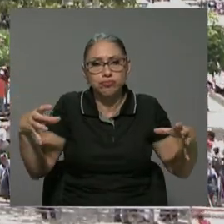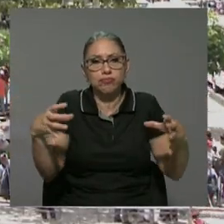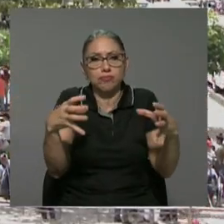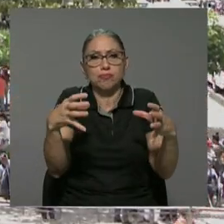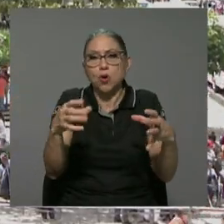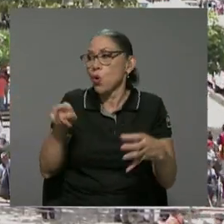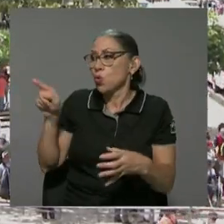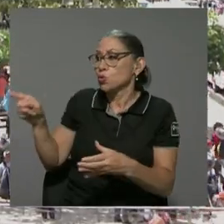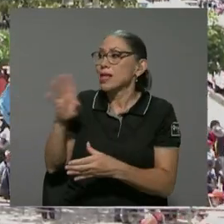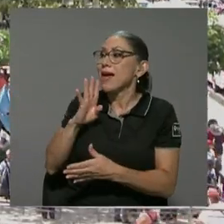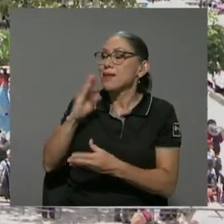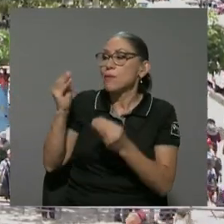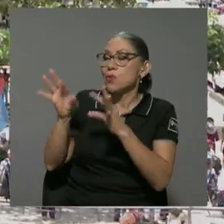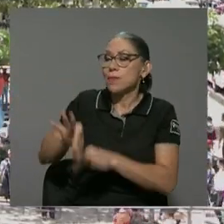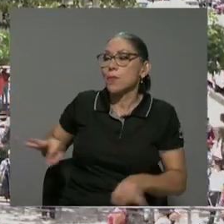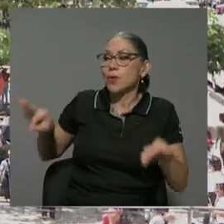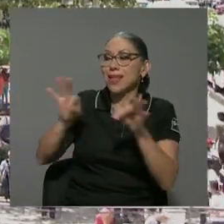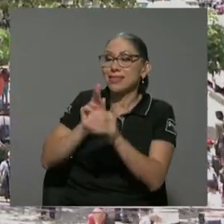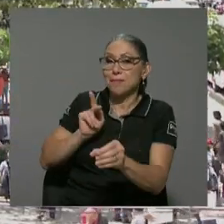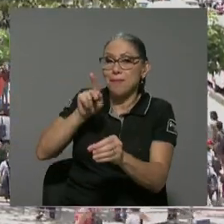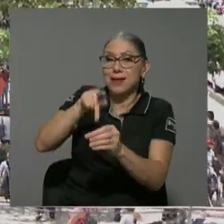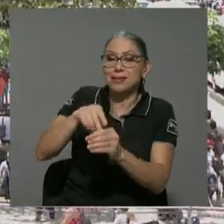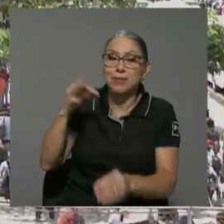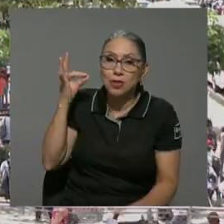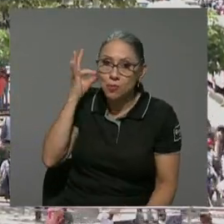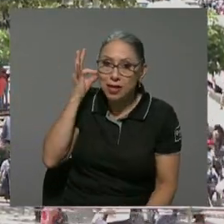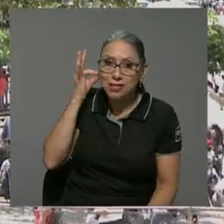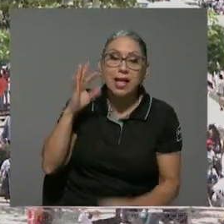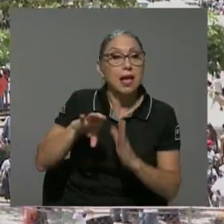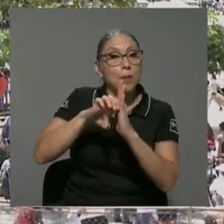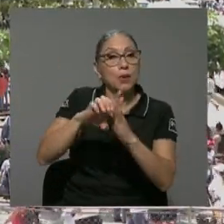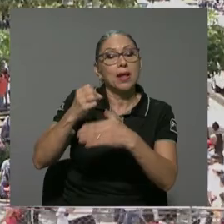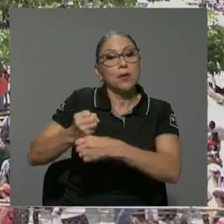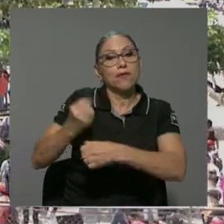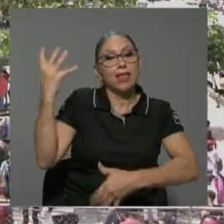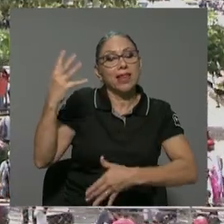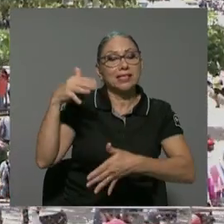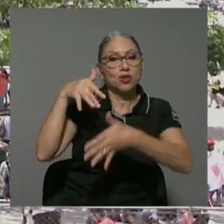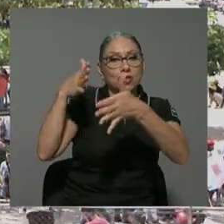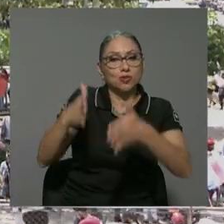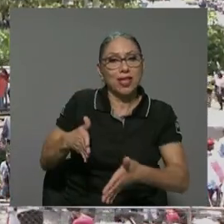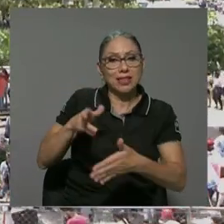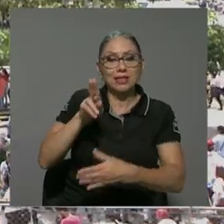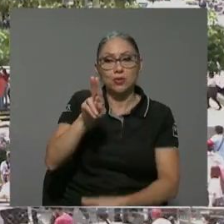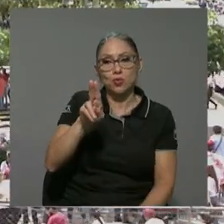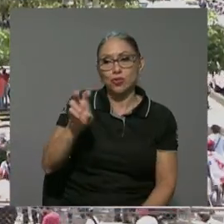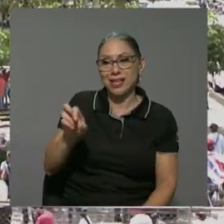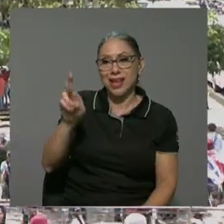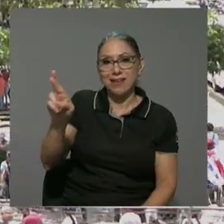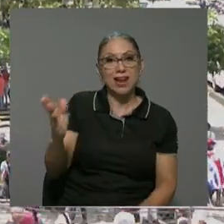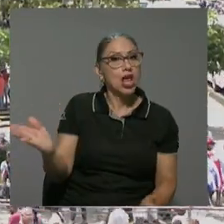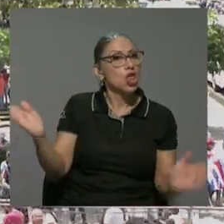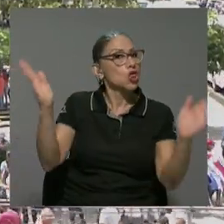la participación de las mujeres. Por ejemplo, la Federación de Estudiantes de la UCR no tuvo una presidenta hasta el 2000.